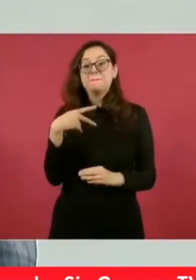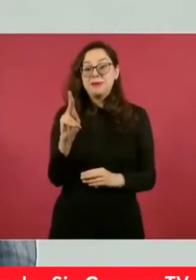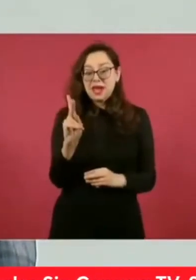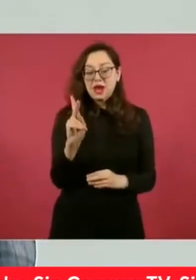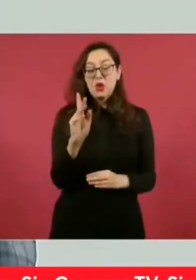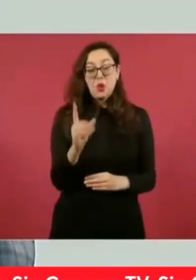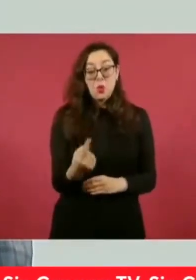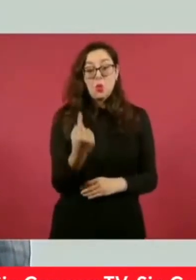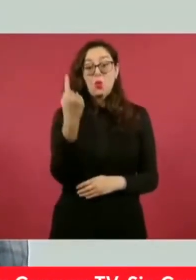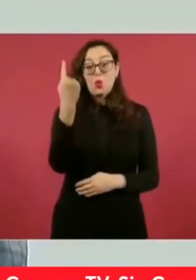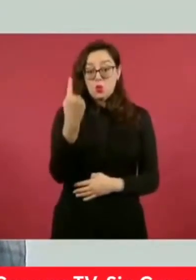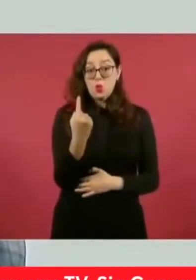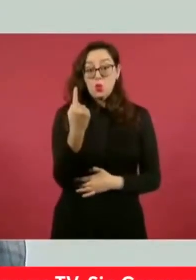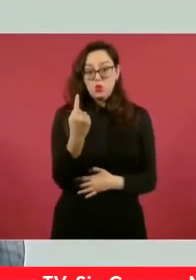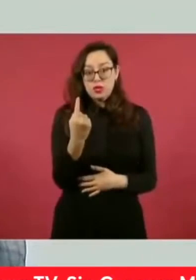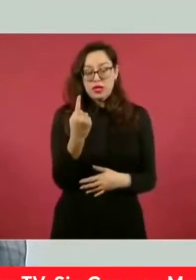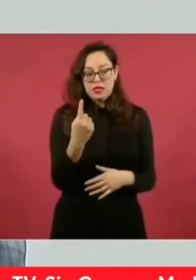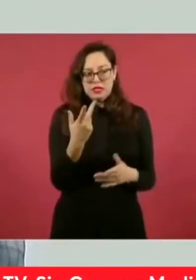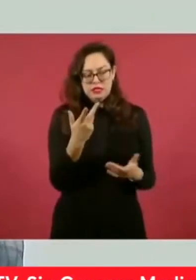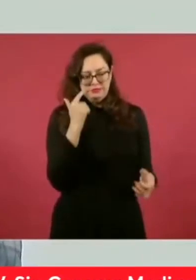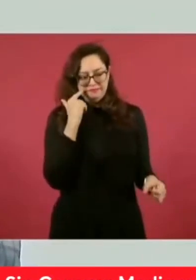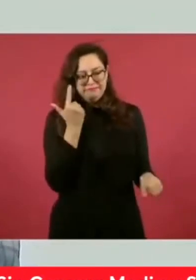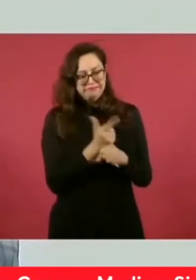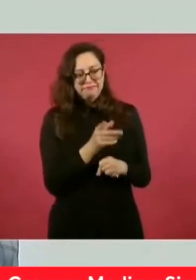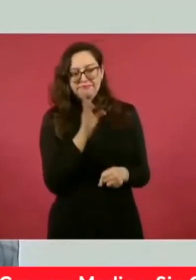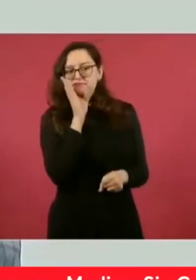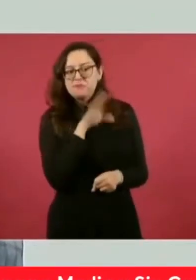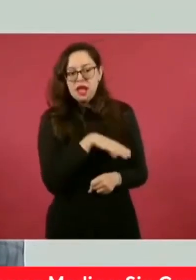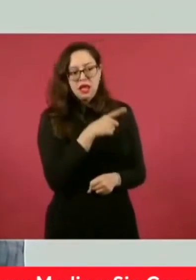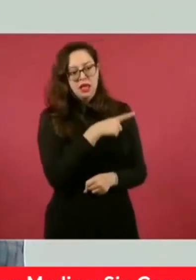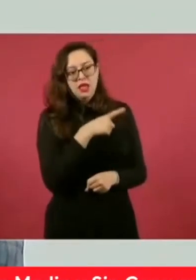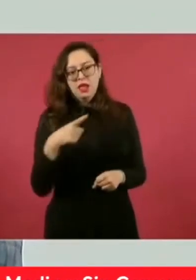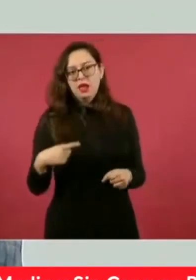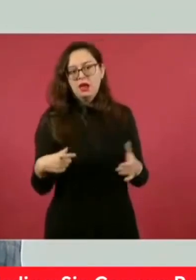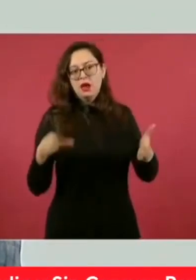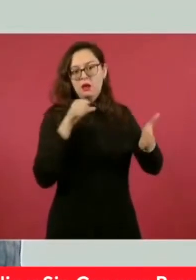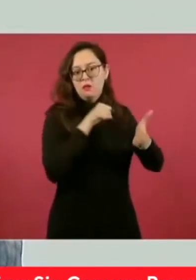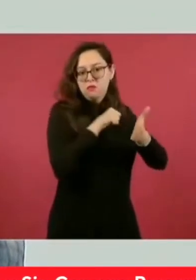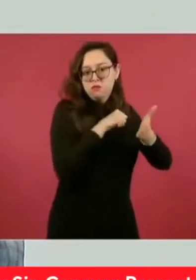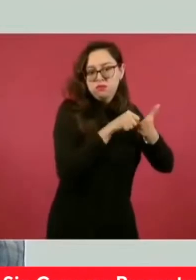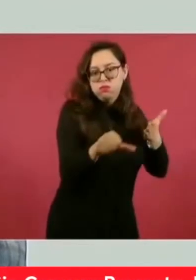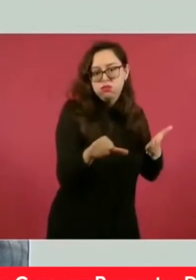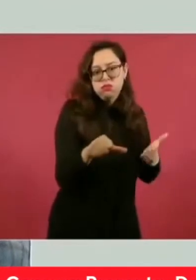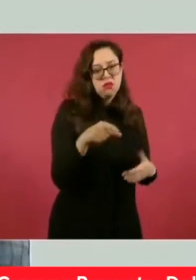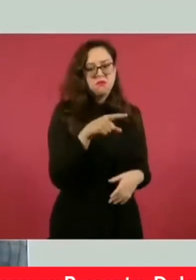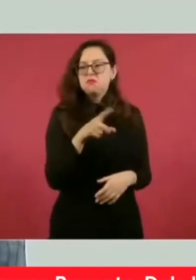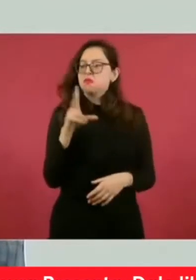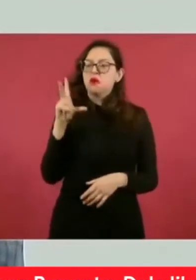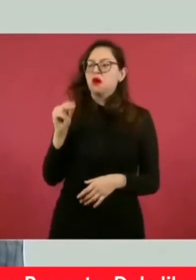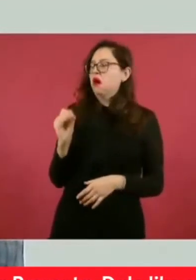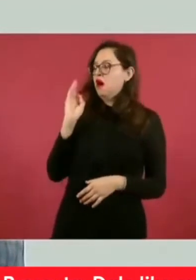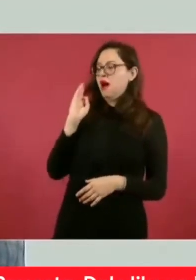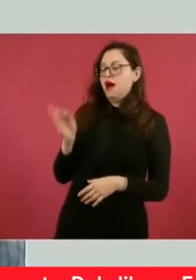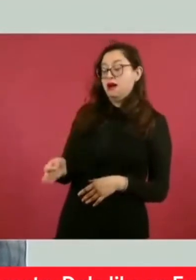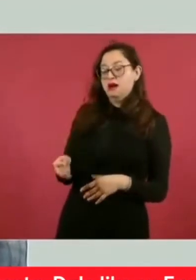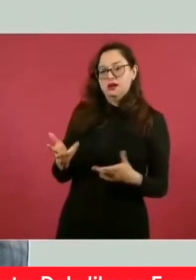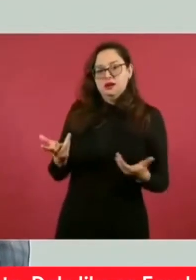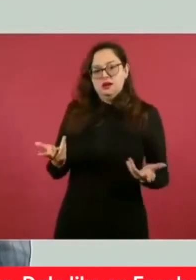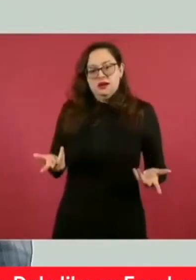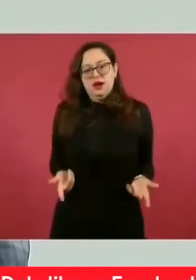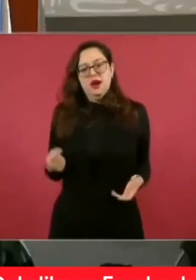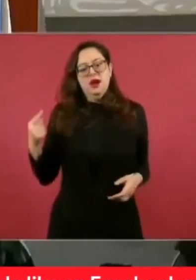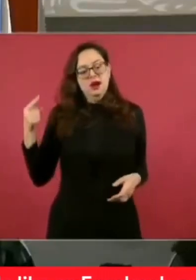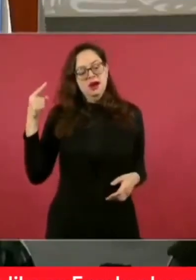se negó a que se le impusieran los sellos de inmovilización, esto en Catemaco, Veracruz. Pues ahí necesariamente ya se